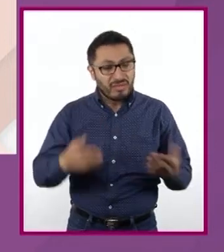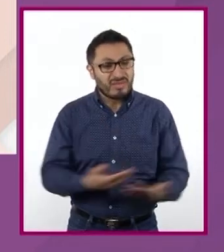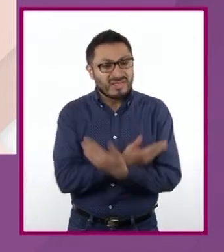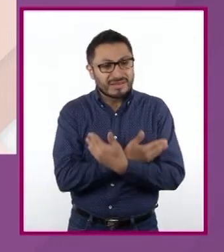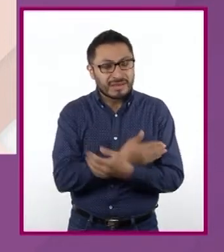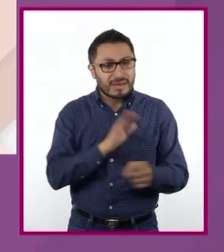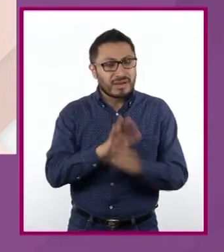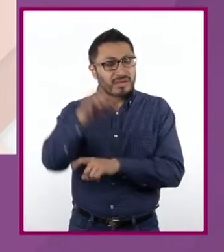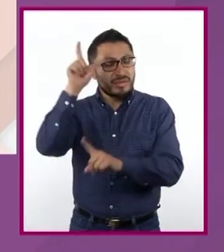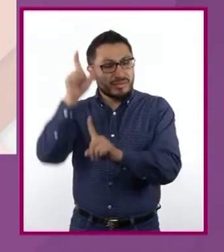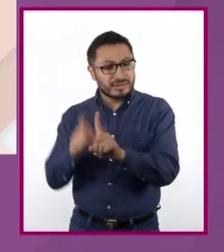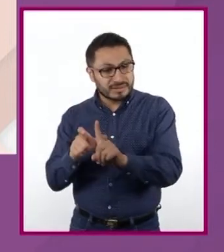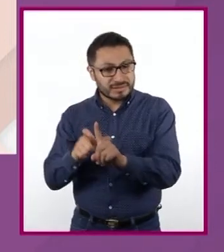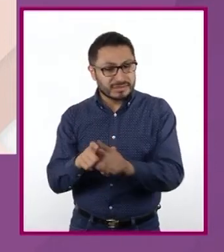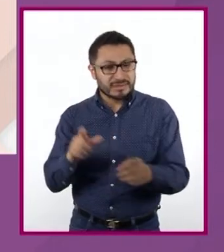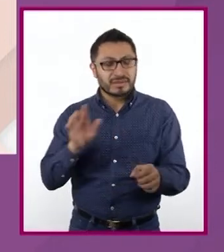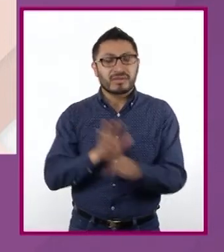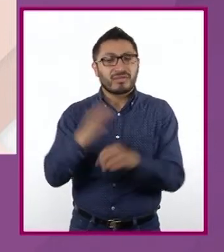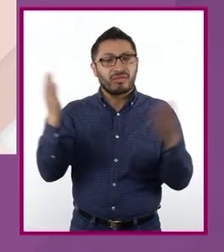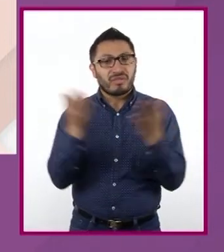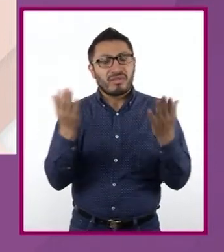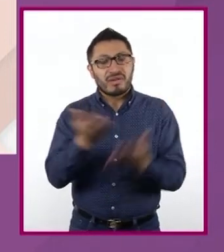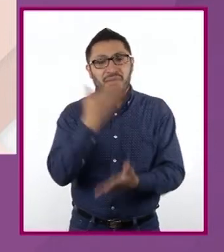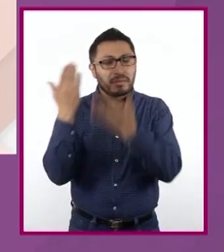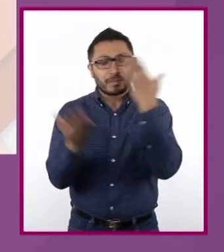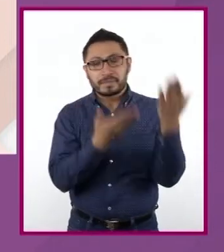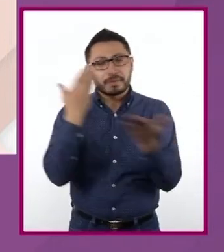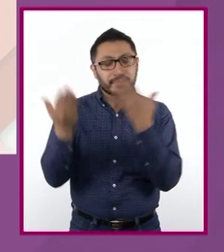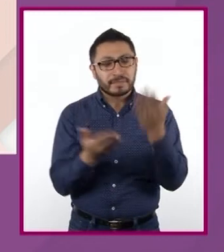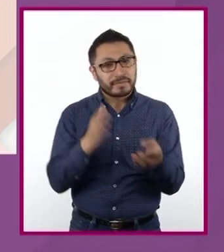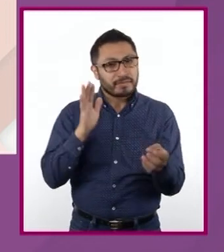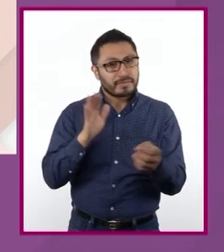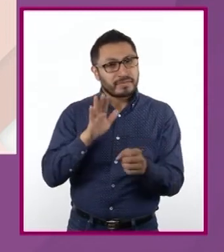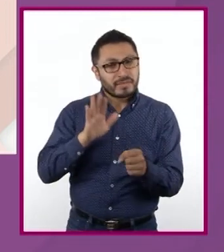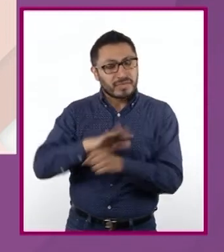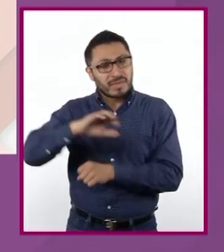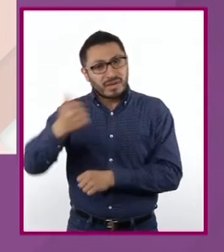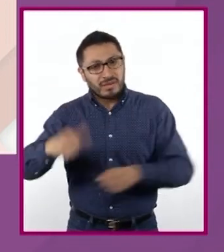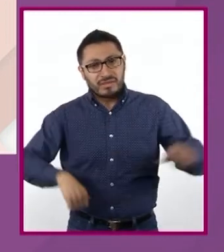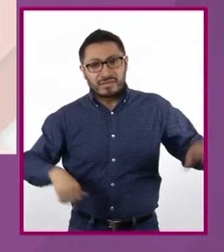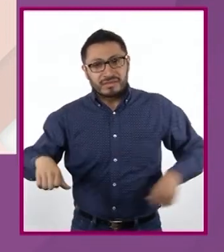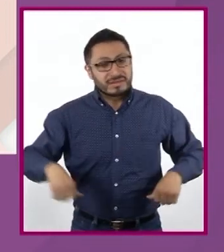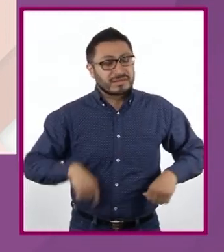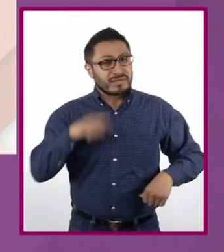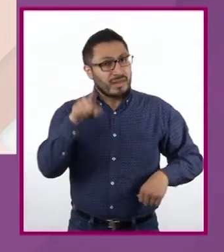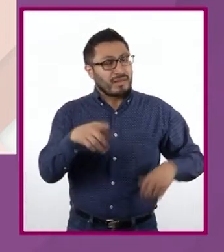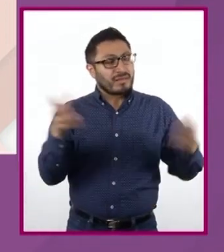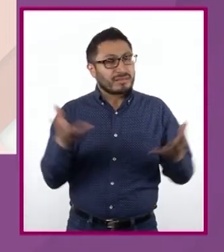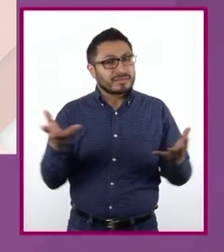su personalidad, qué estudios realizó, a qué otras actividades se dedicó.